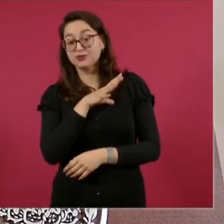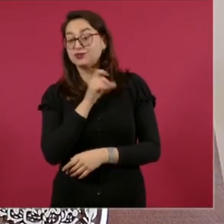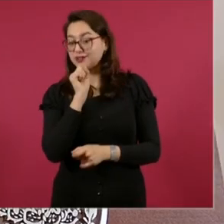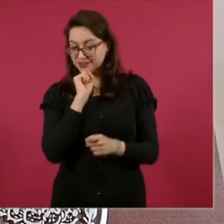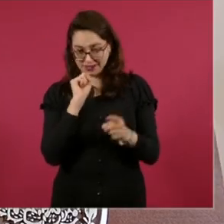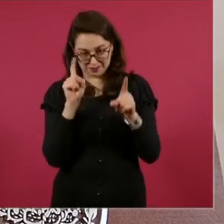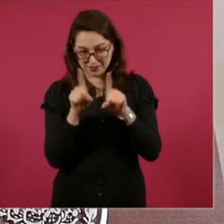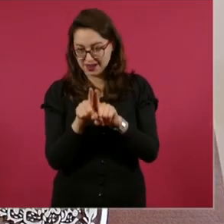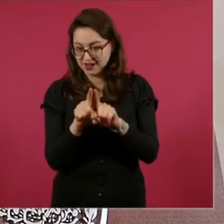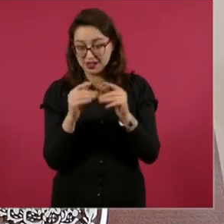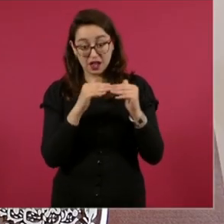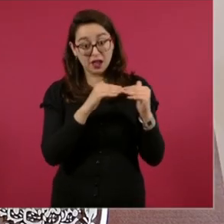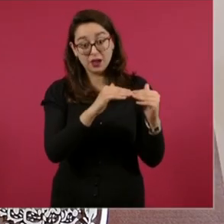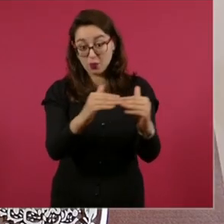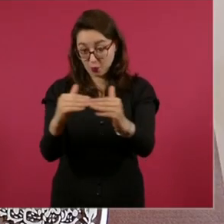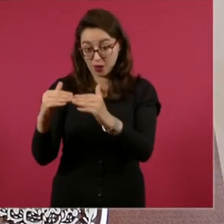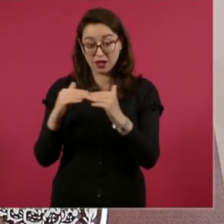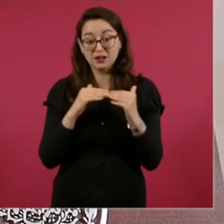todos.